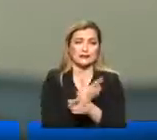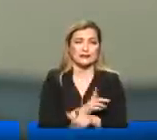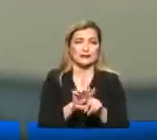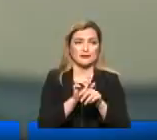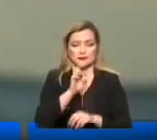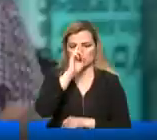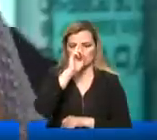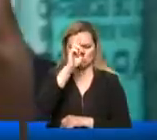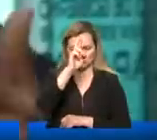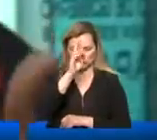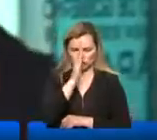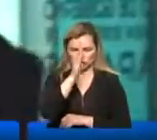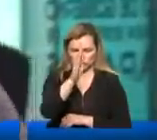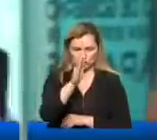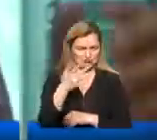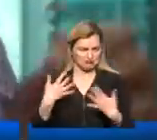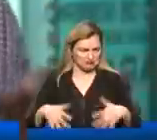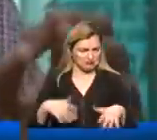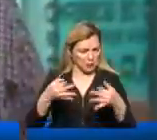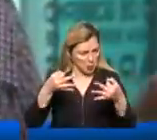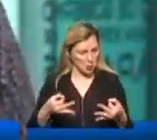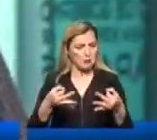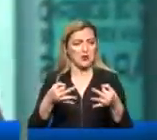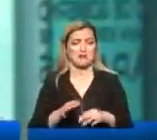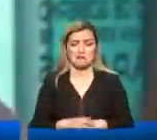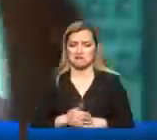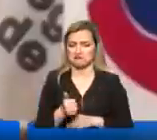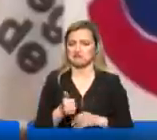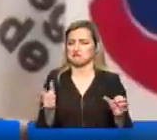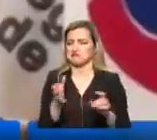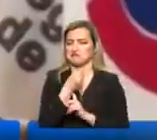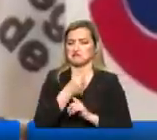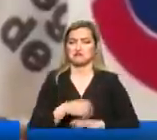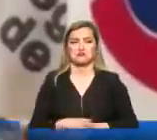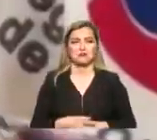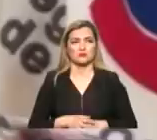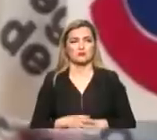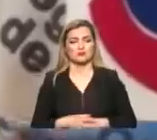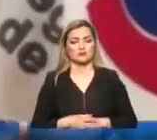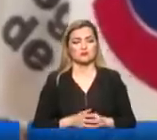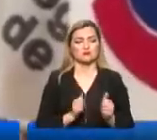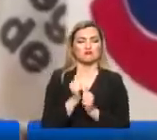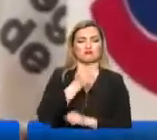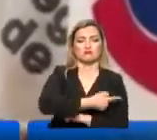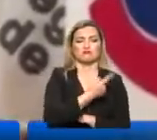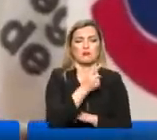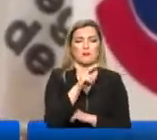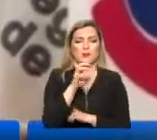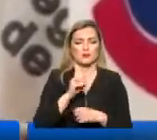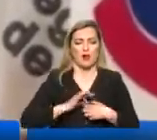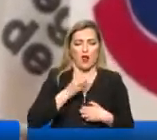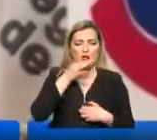respeto a las normas y el compromiso de los galapagueños lo hizo posible. Por más de 20 días no hemos logrado